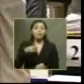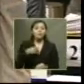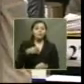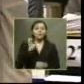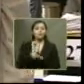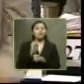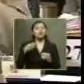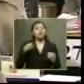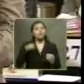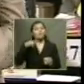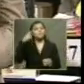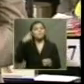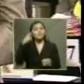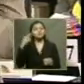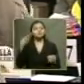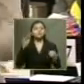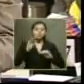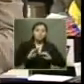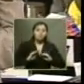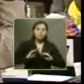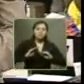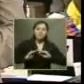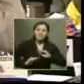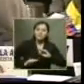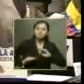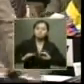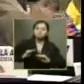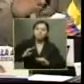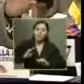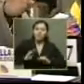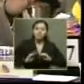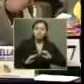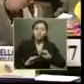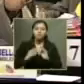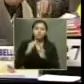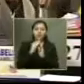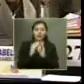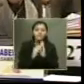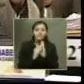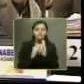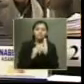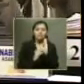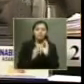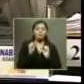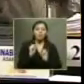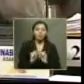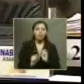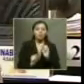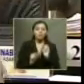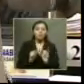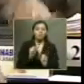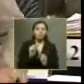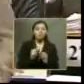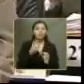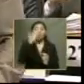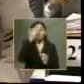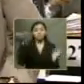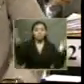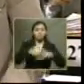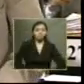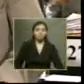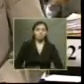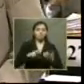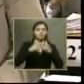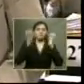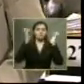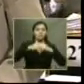señor presidente, avanzando capítulo por capítulo, sección por sección, porque si no aquí vamos al atropello